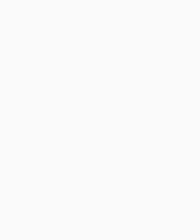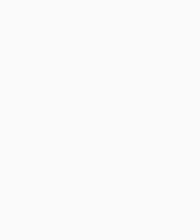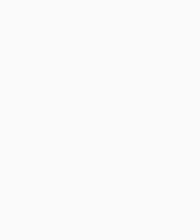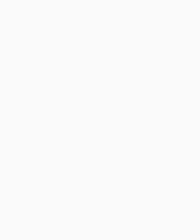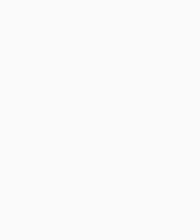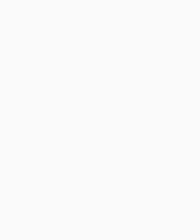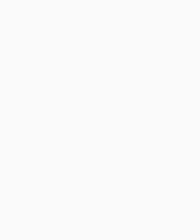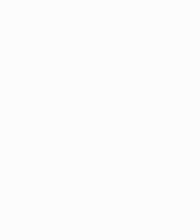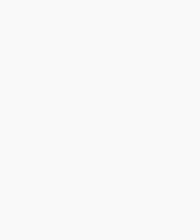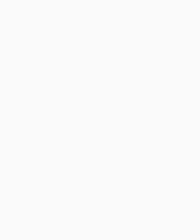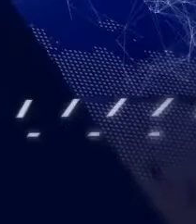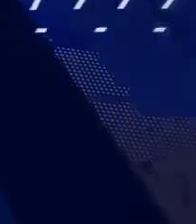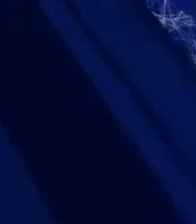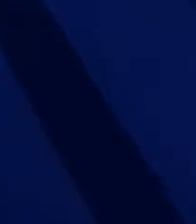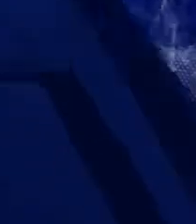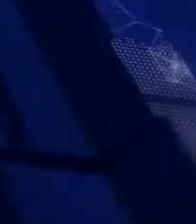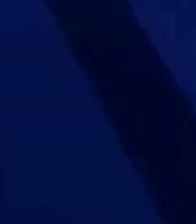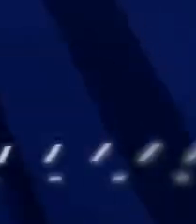Bermeja.